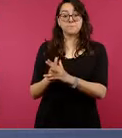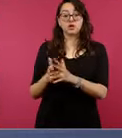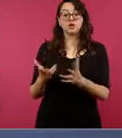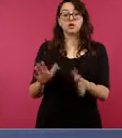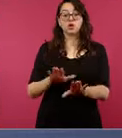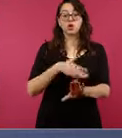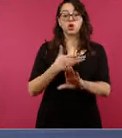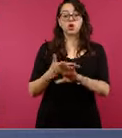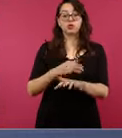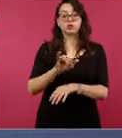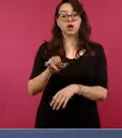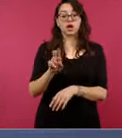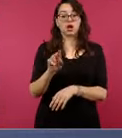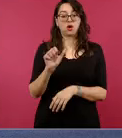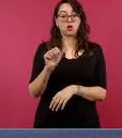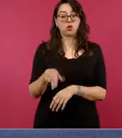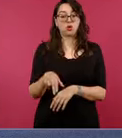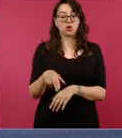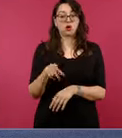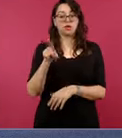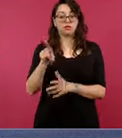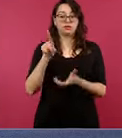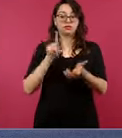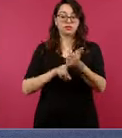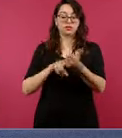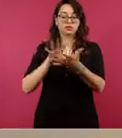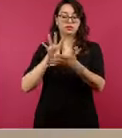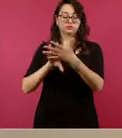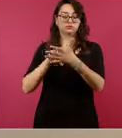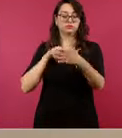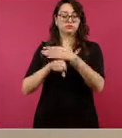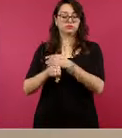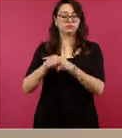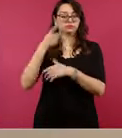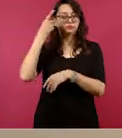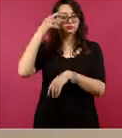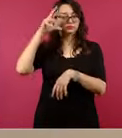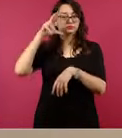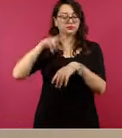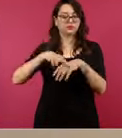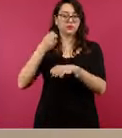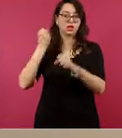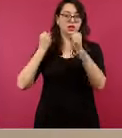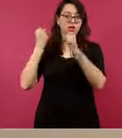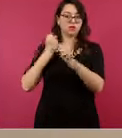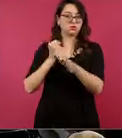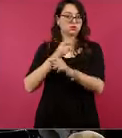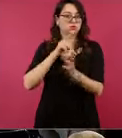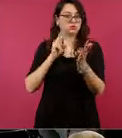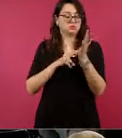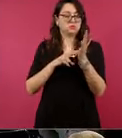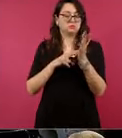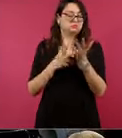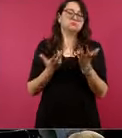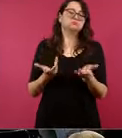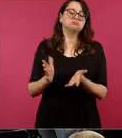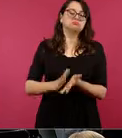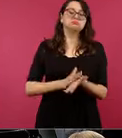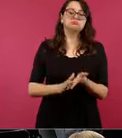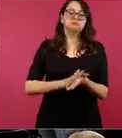Juan N., subdirector del penal de Puente Grande, en el año 2000. Sería todo, señor presidente. Me permito ceder